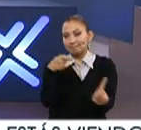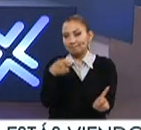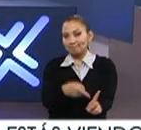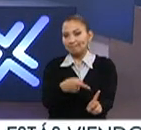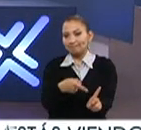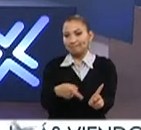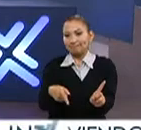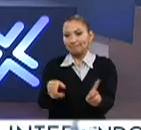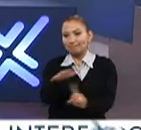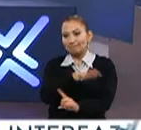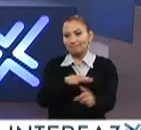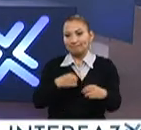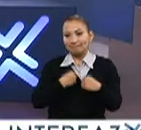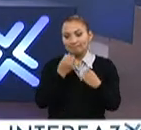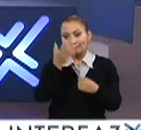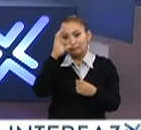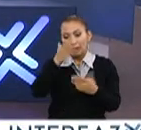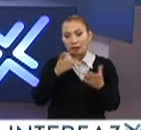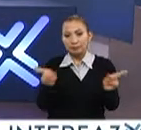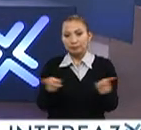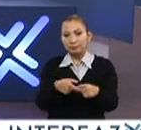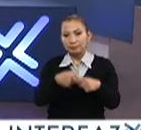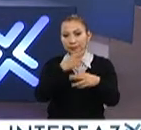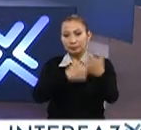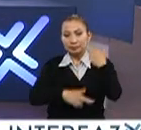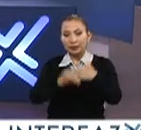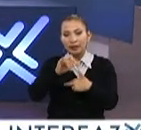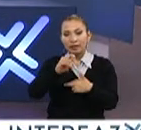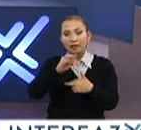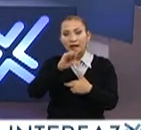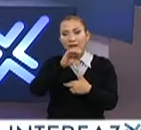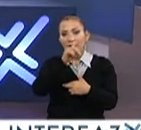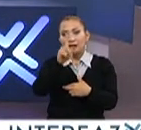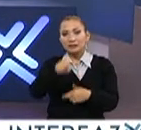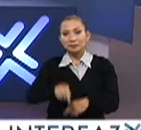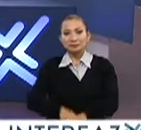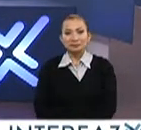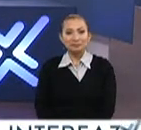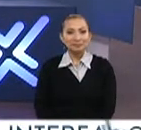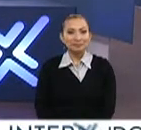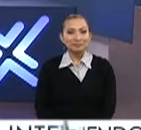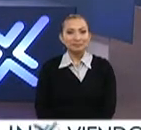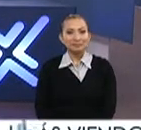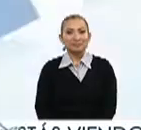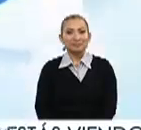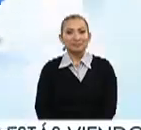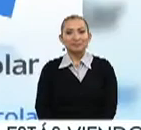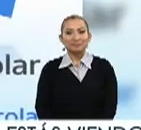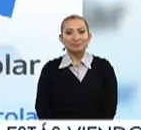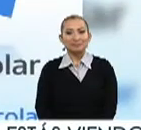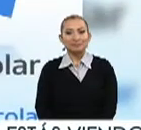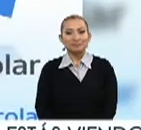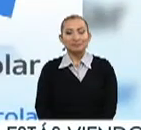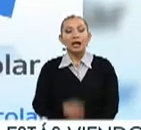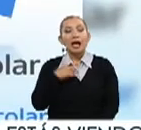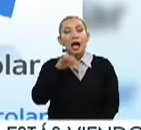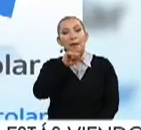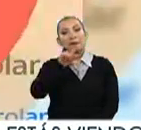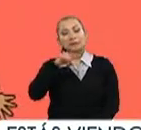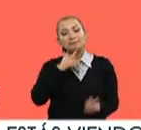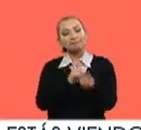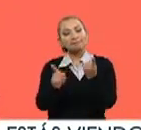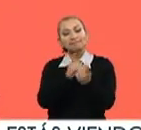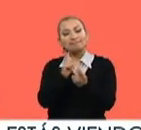centrales en nuestra vida cultural. Vamos a una pausa, regresamos, esto es Interfaz. Así es, somos... De la convivencia